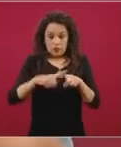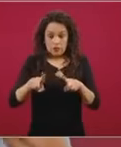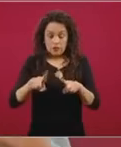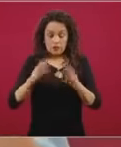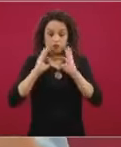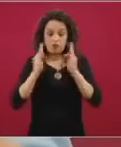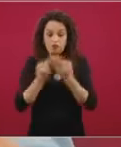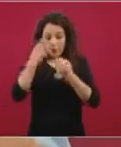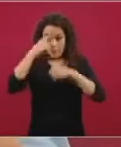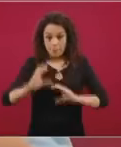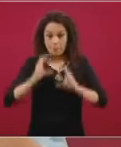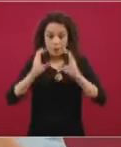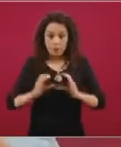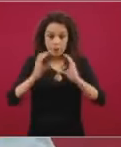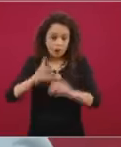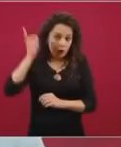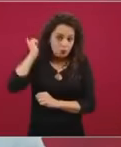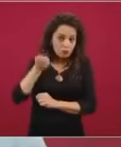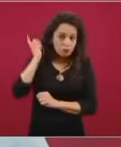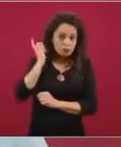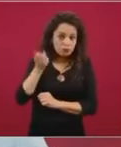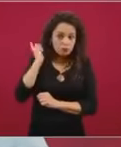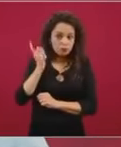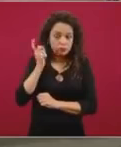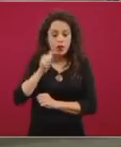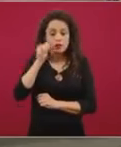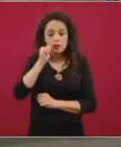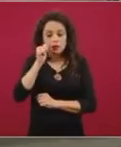que día a día nos han estado